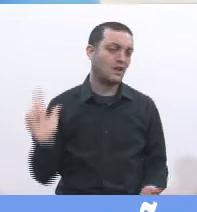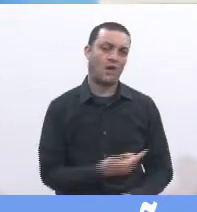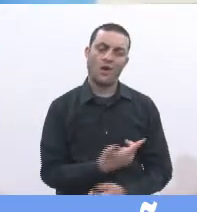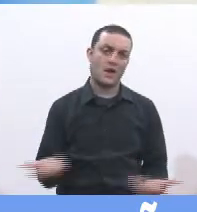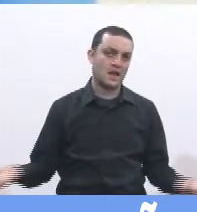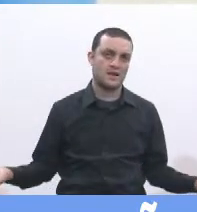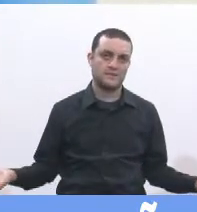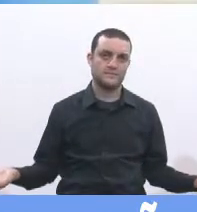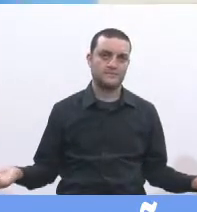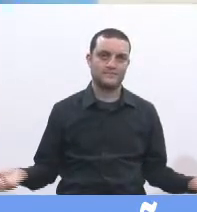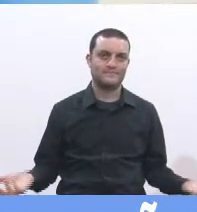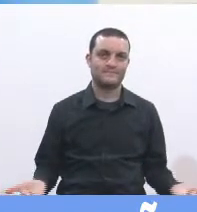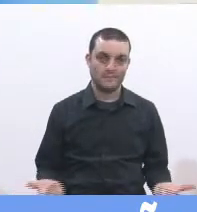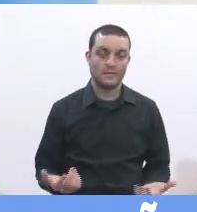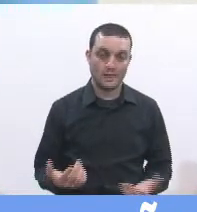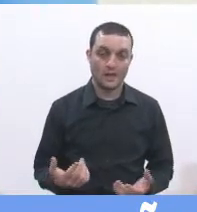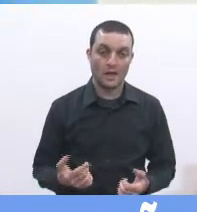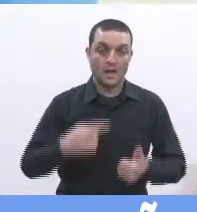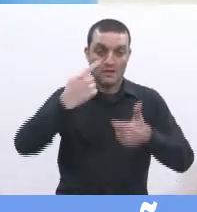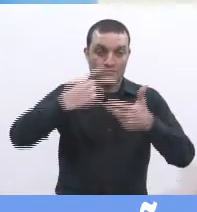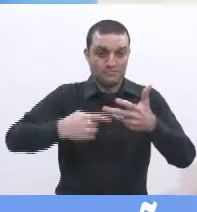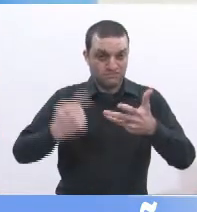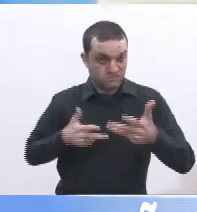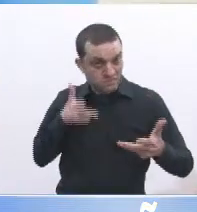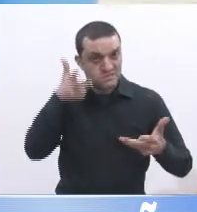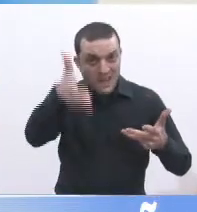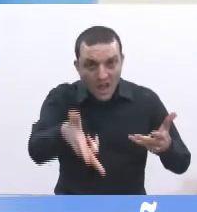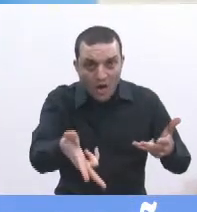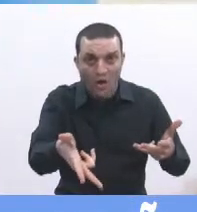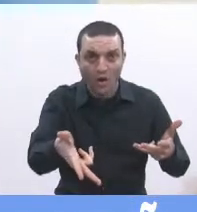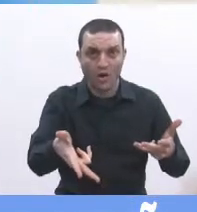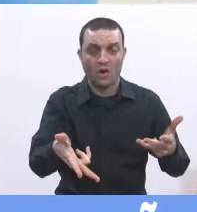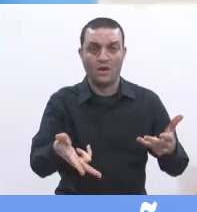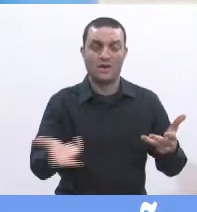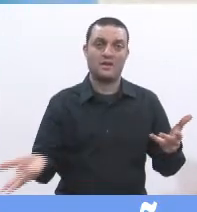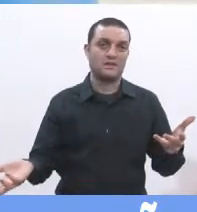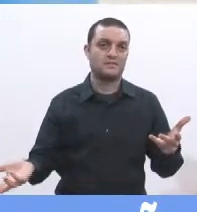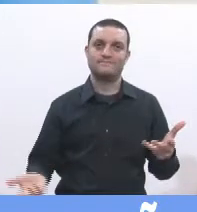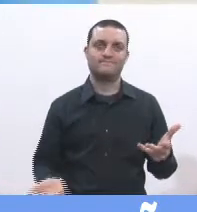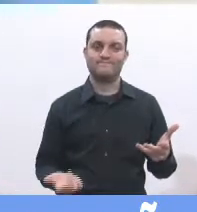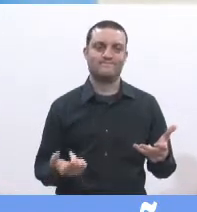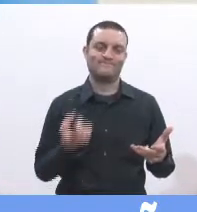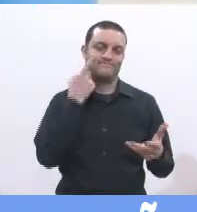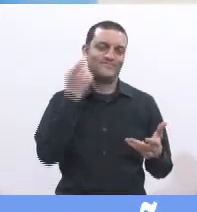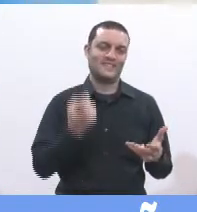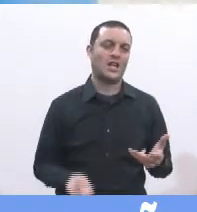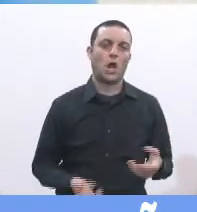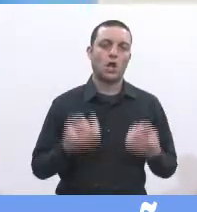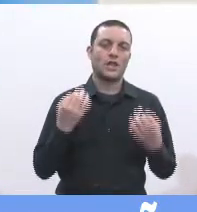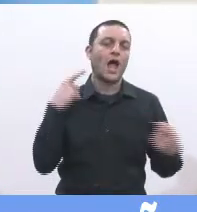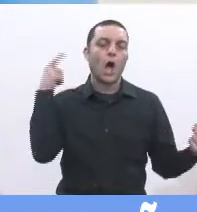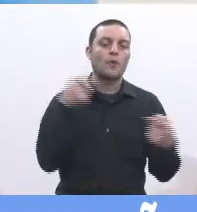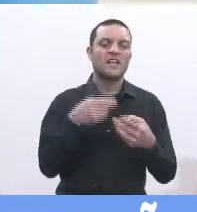Claramente, por todo lo que les acabo de decir, esto es un ataque directo y decidido por estrategias electorales y